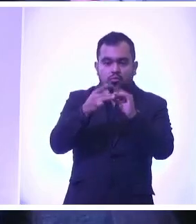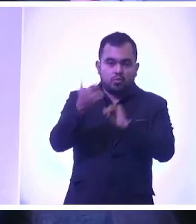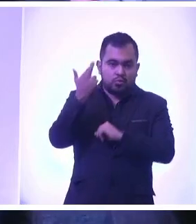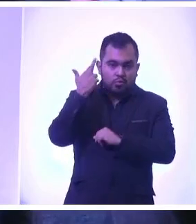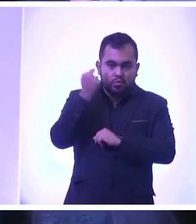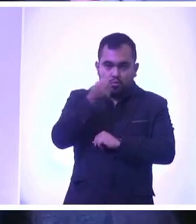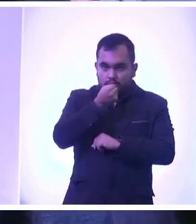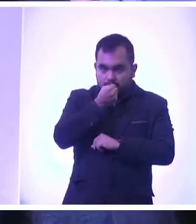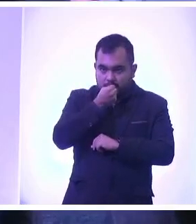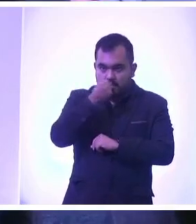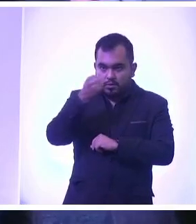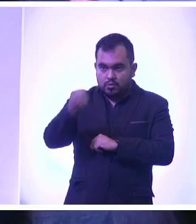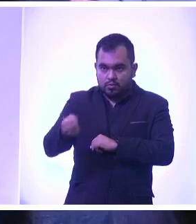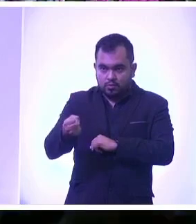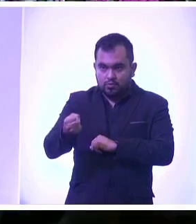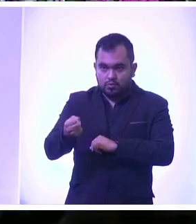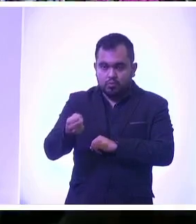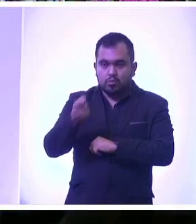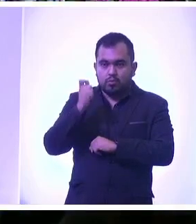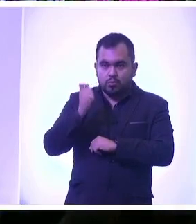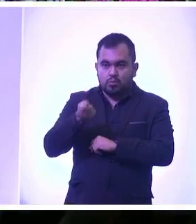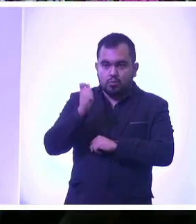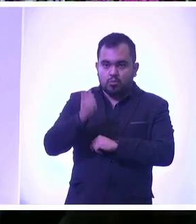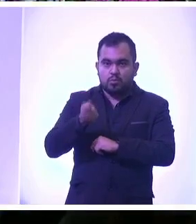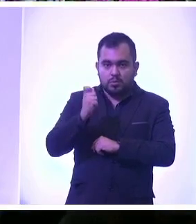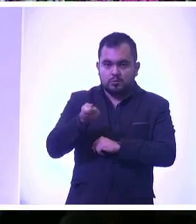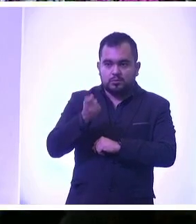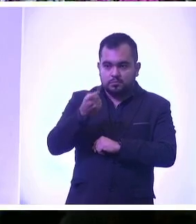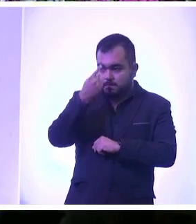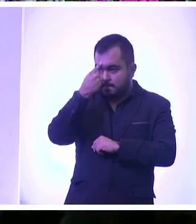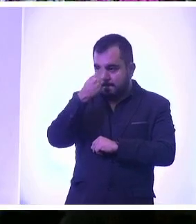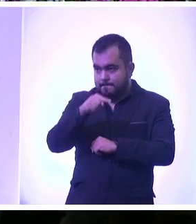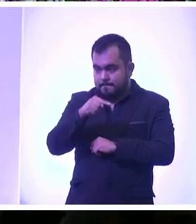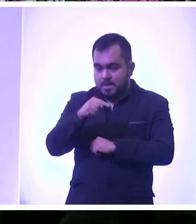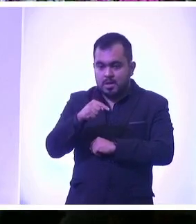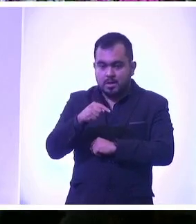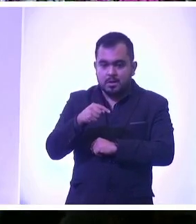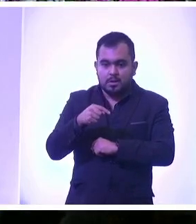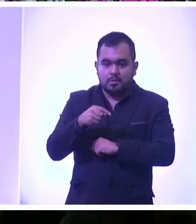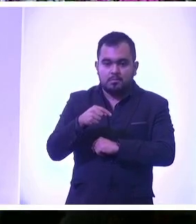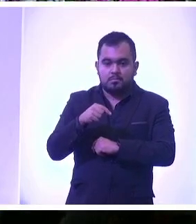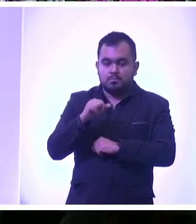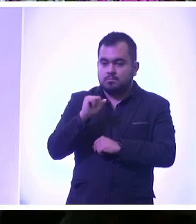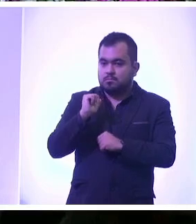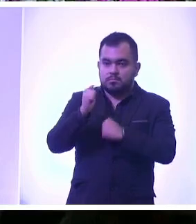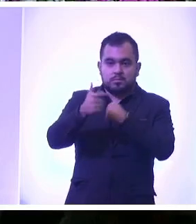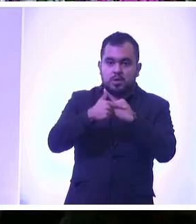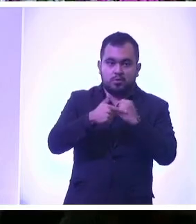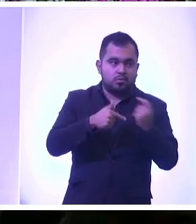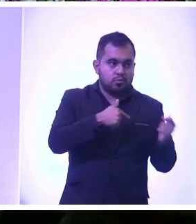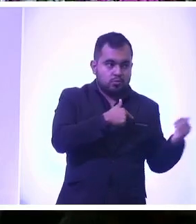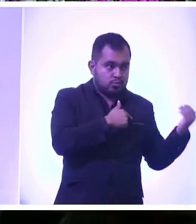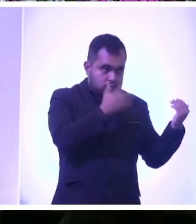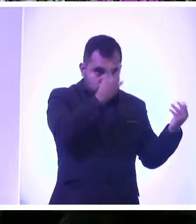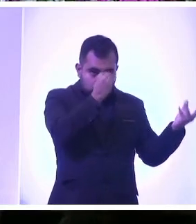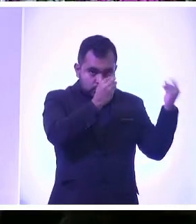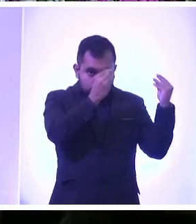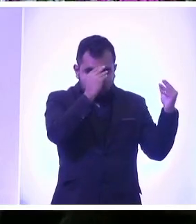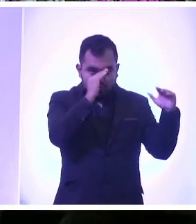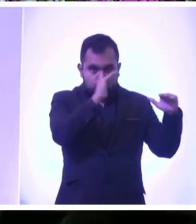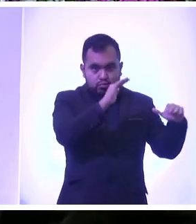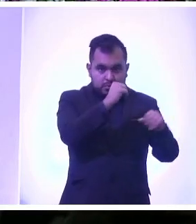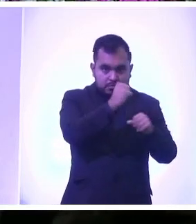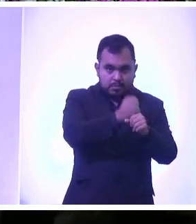poder también hacer para poder explotar todo el conocimiento queene tienen nuestros ponentes al respecto de las